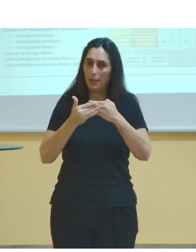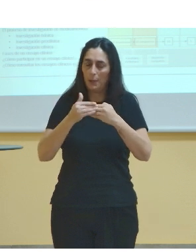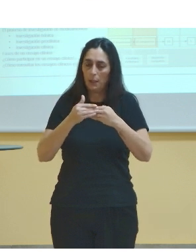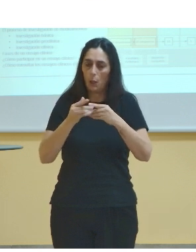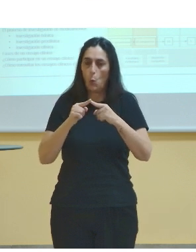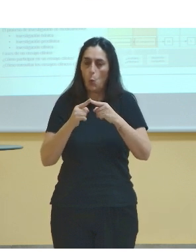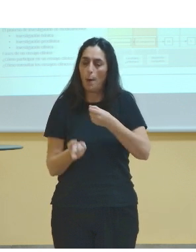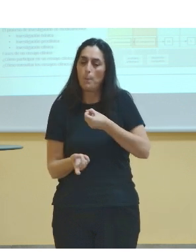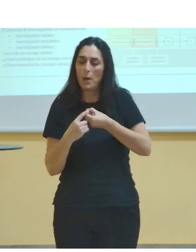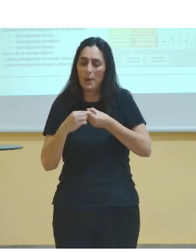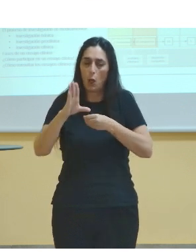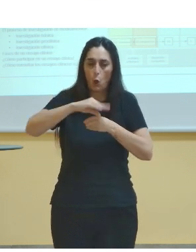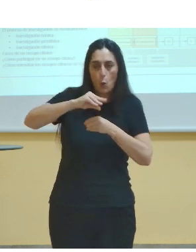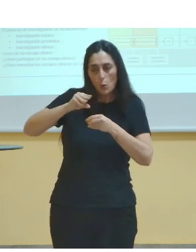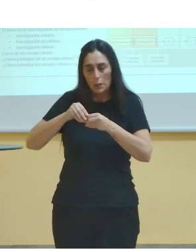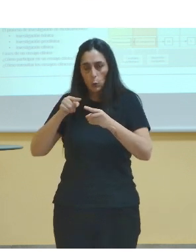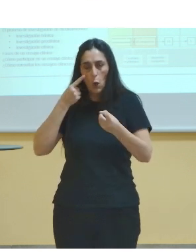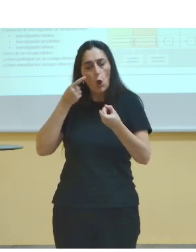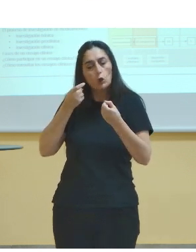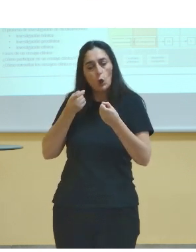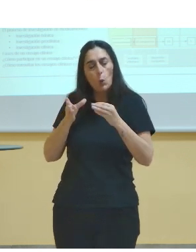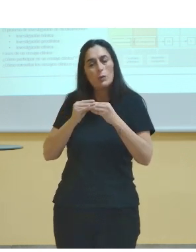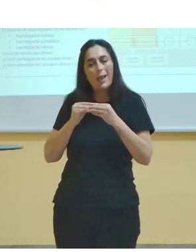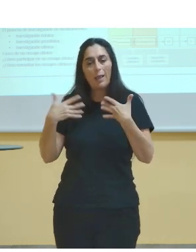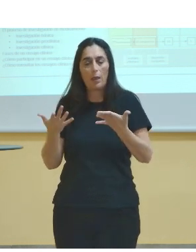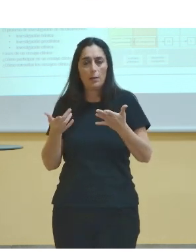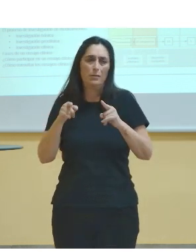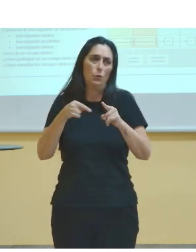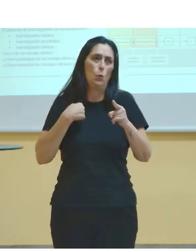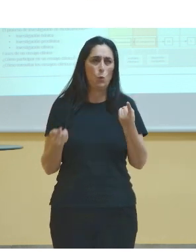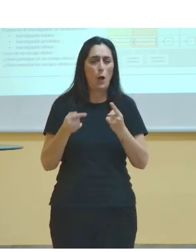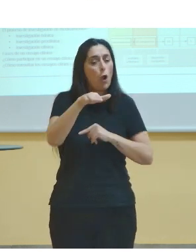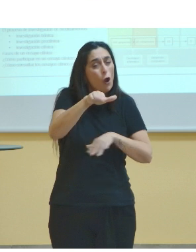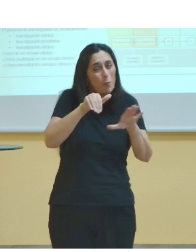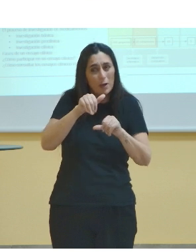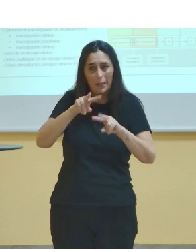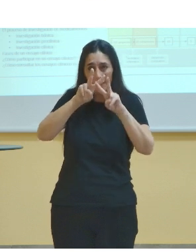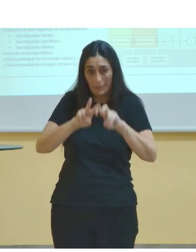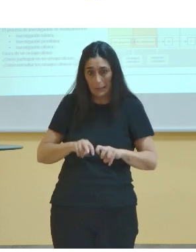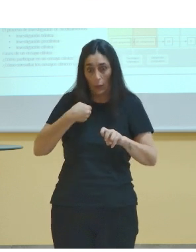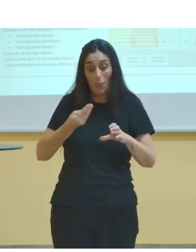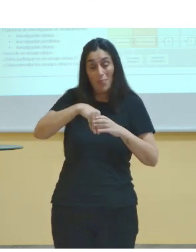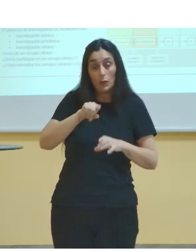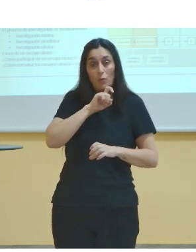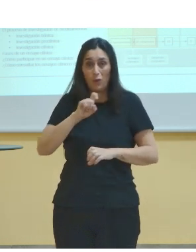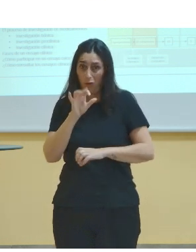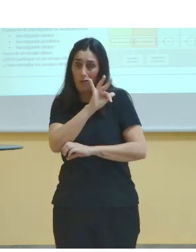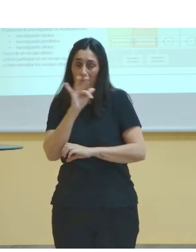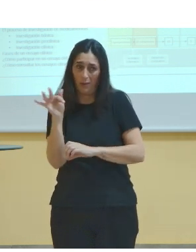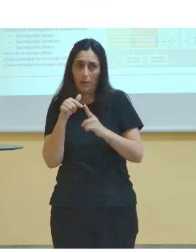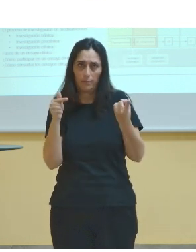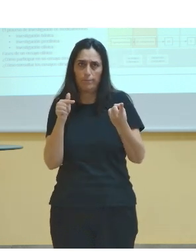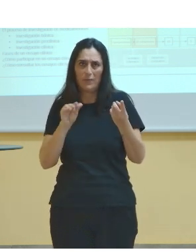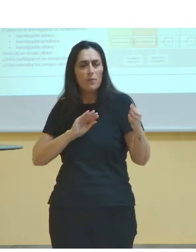compuestos que quieres manejar. Decir que los cuadernos las convocatorias de investigación que desarrolla Fundación FEDER